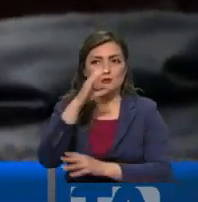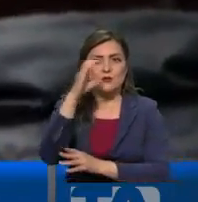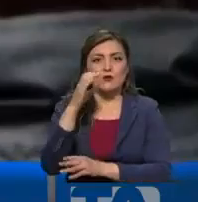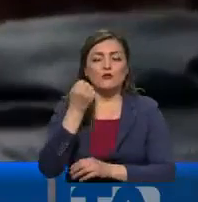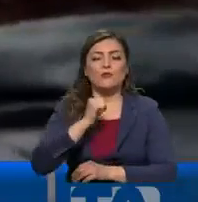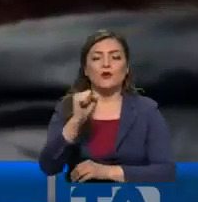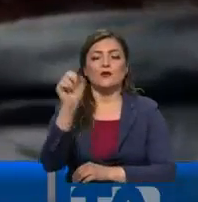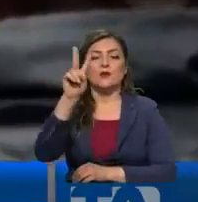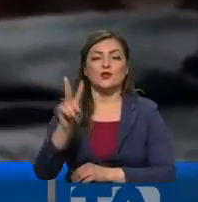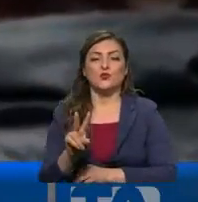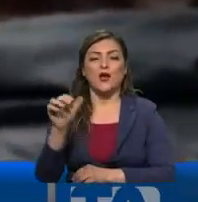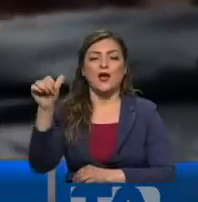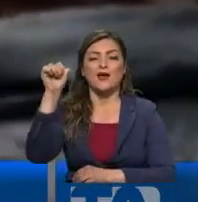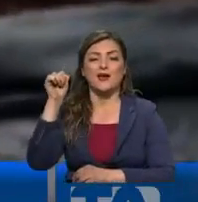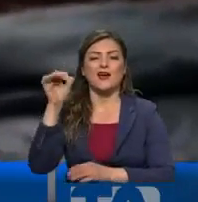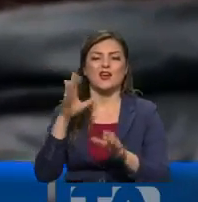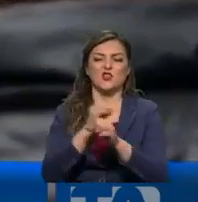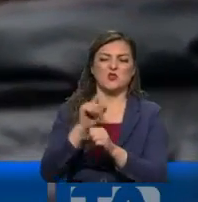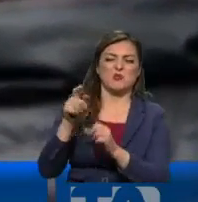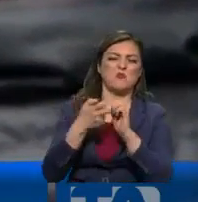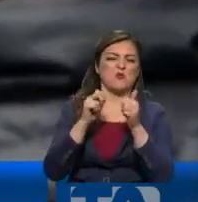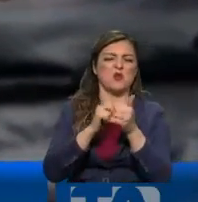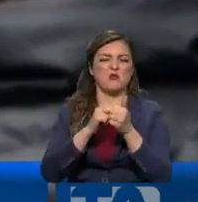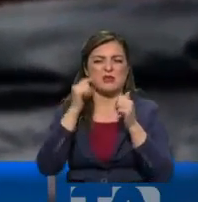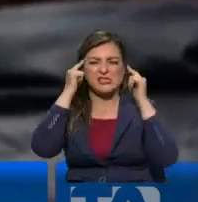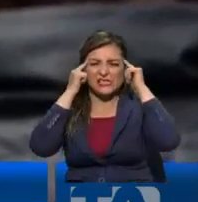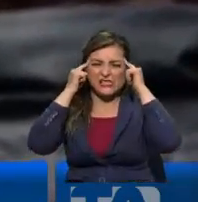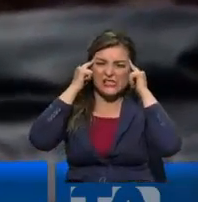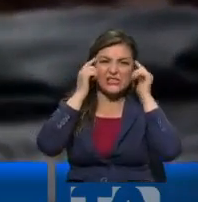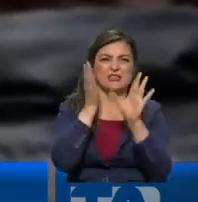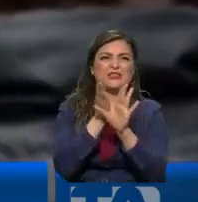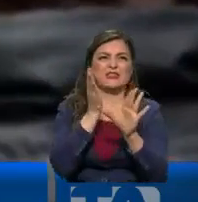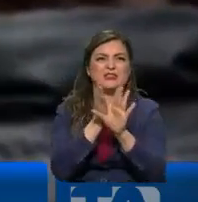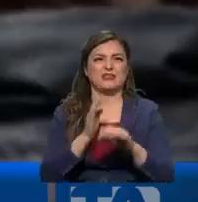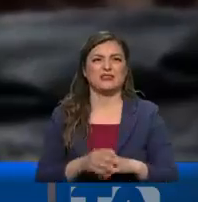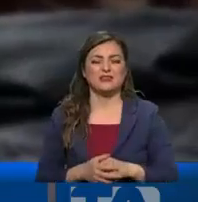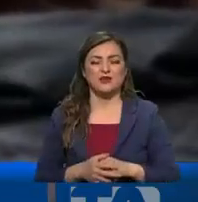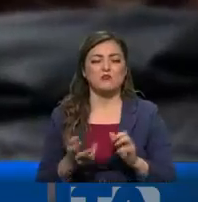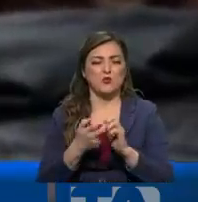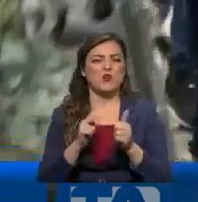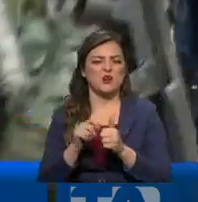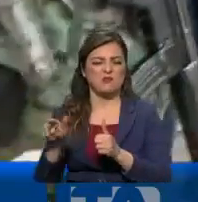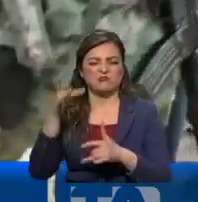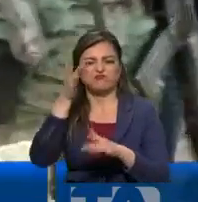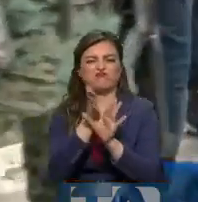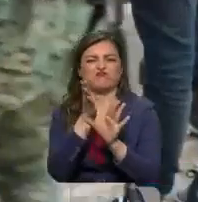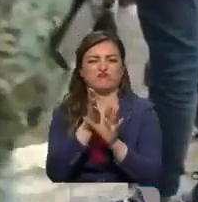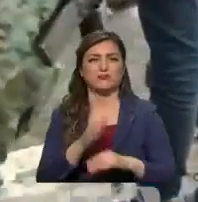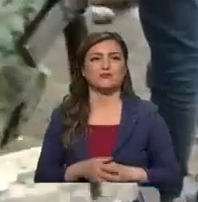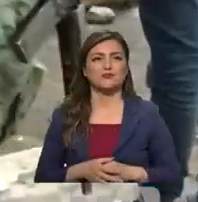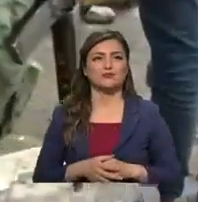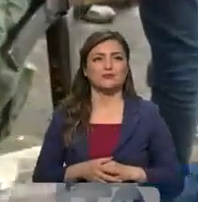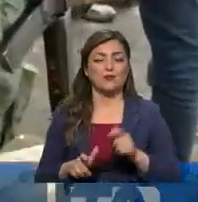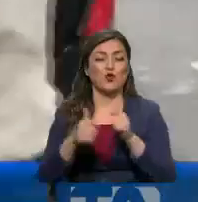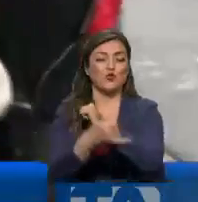venezolano. Caímos en cuenta anoche, parece que tiene como un trastorno bipolar afectivo, una especie pues de esquizofrenia, ¿me entiende? Los extranjeros